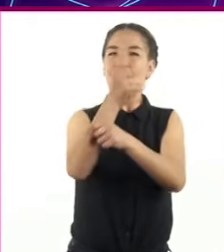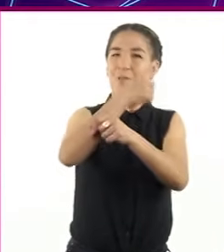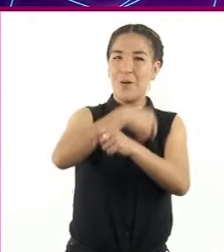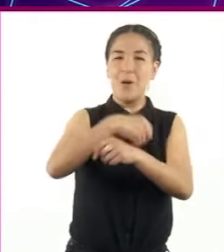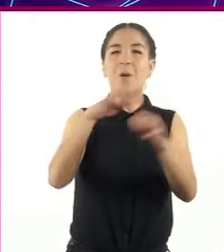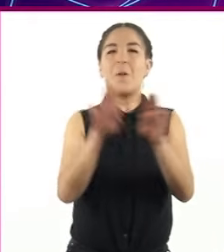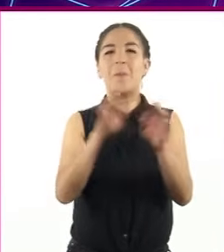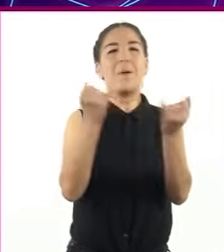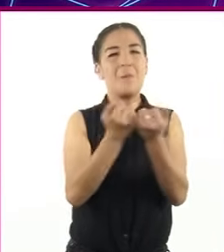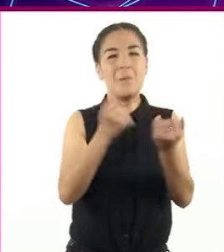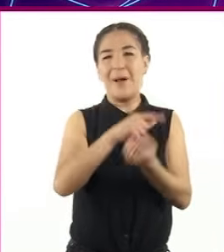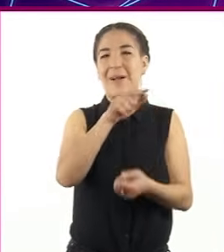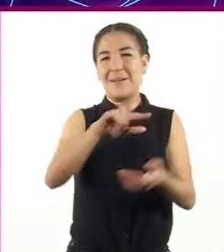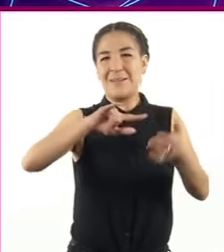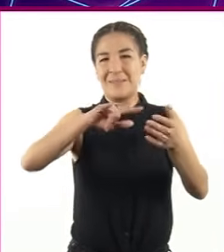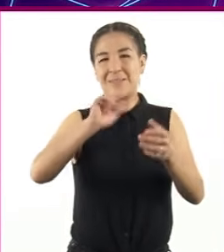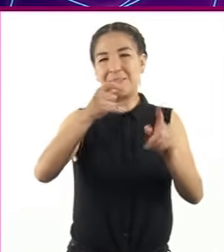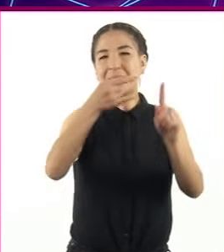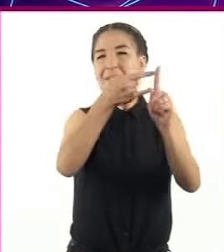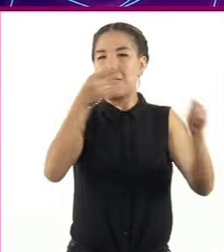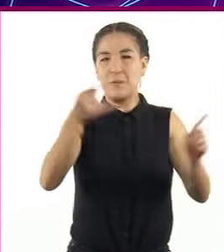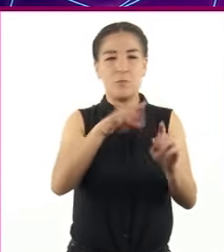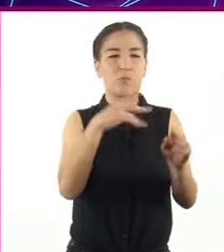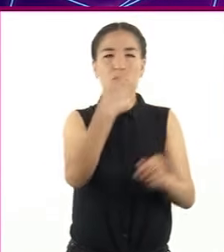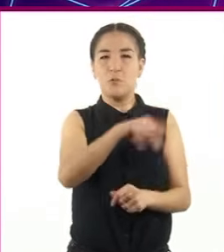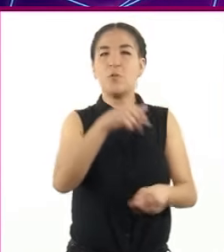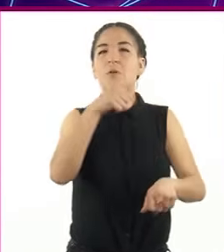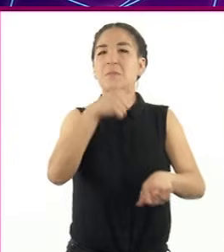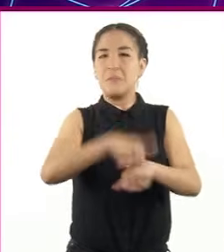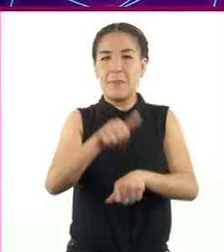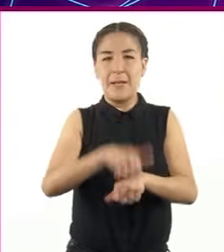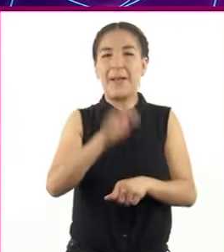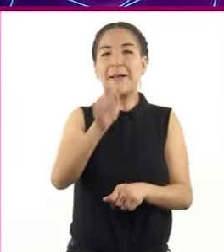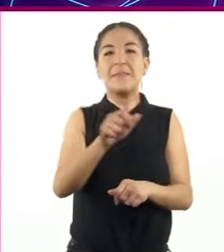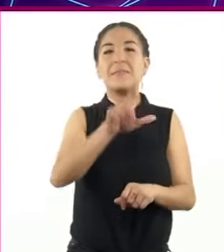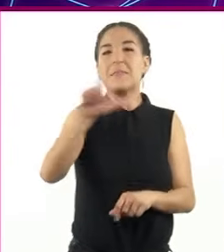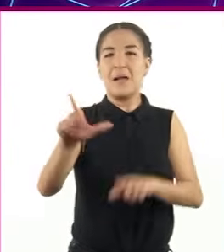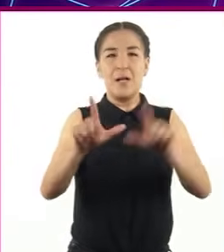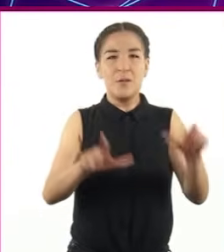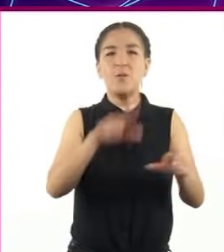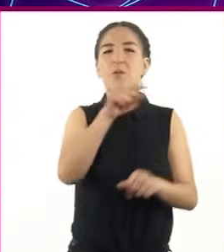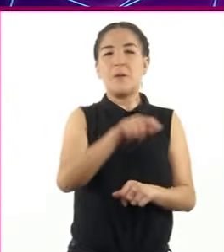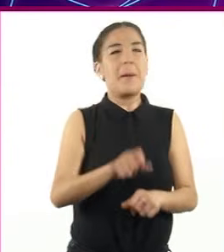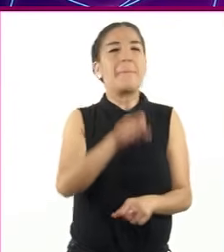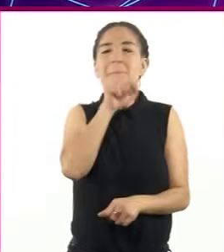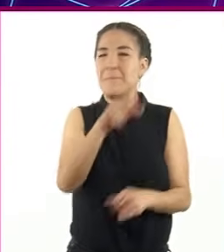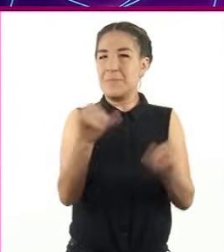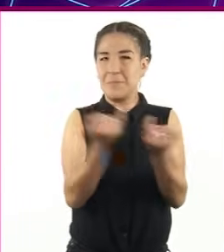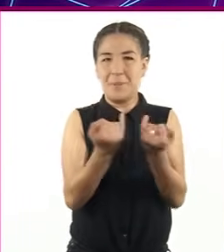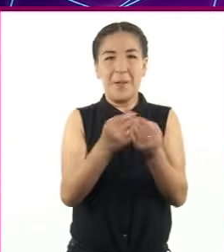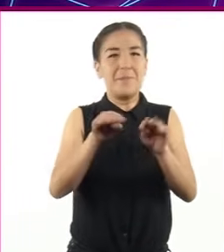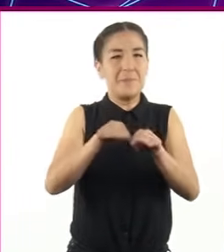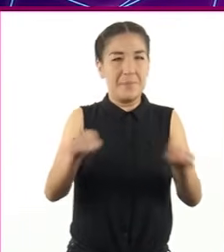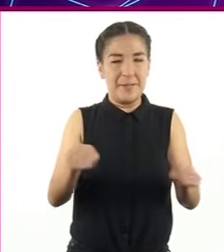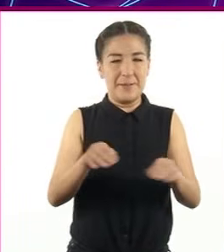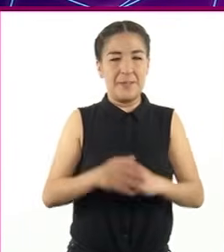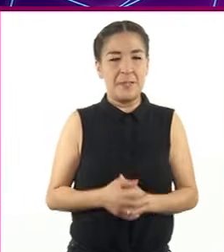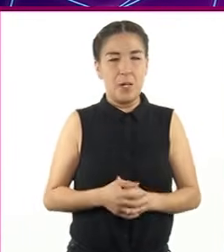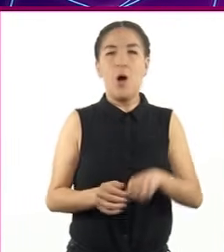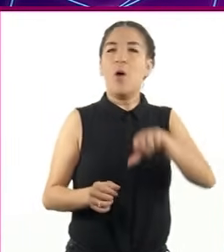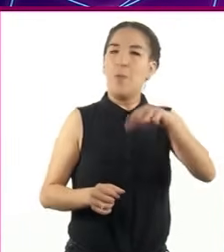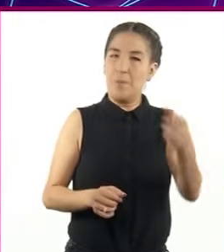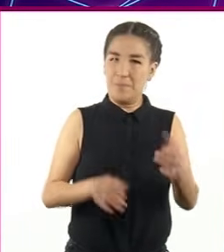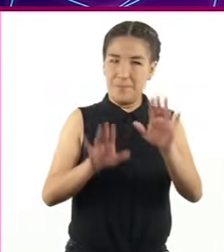del rectángulo, es decir, sabemos que los lados opuestos en esa figura tienen la misma medida. Por otro